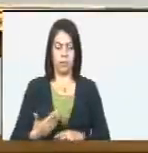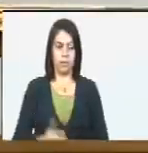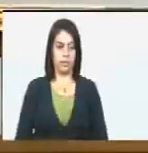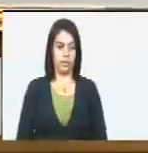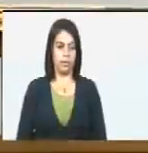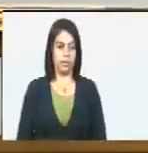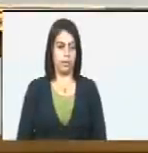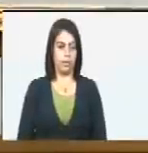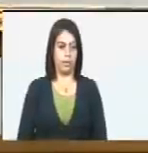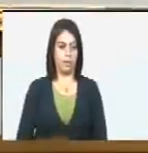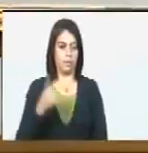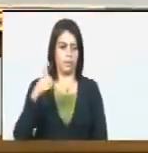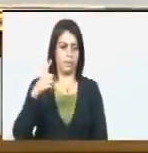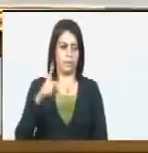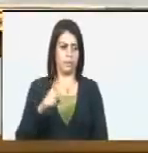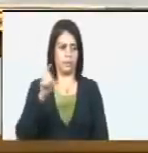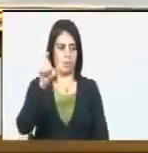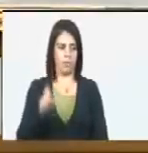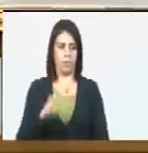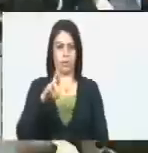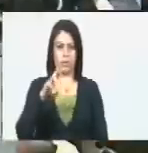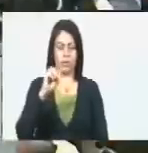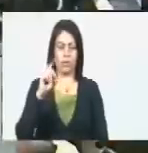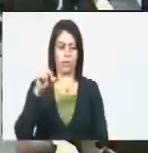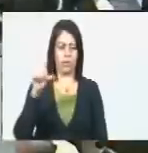al diputado Rodolfo Sanz.